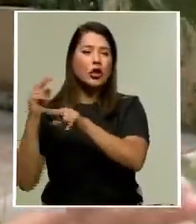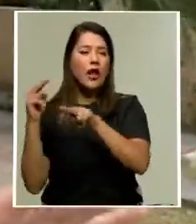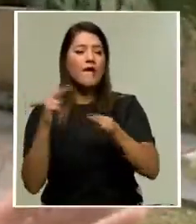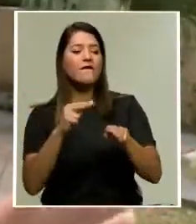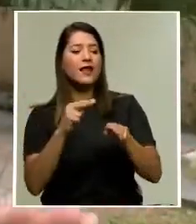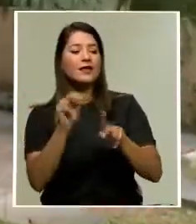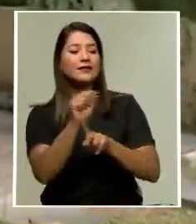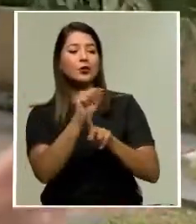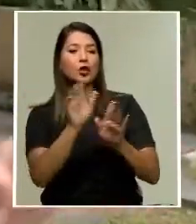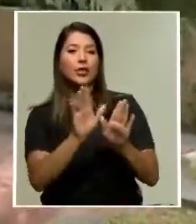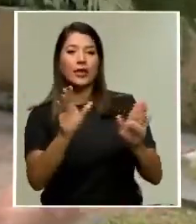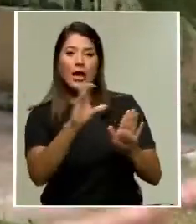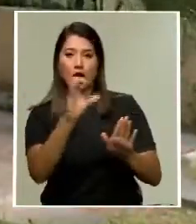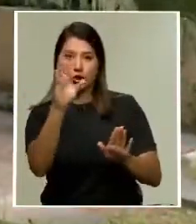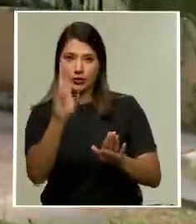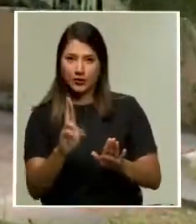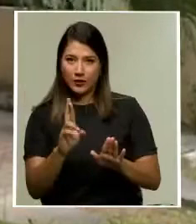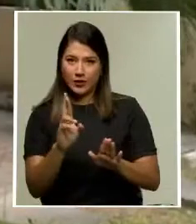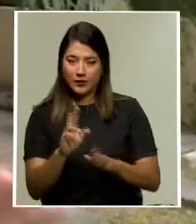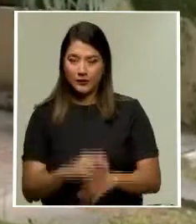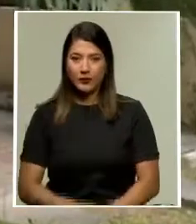sea,